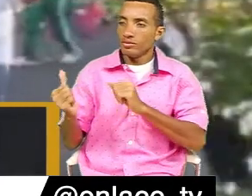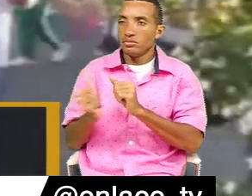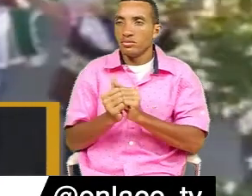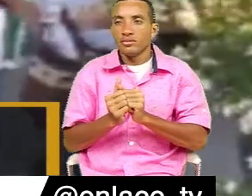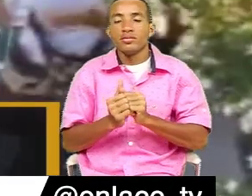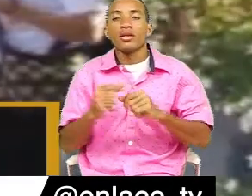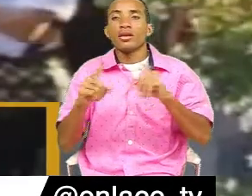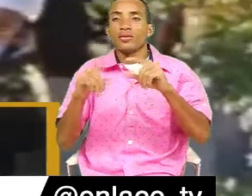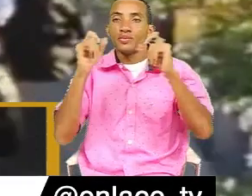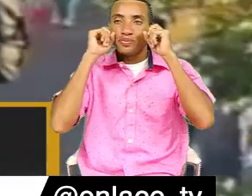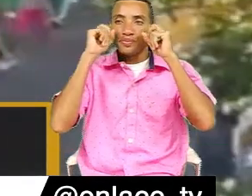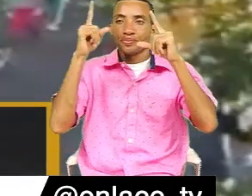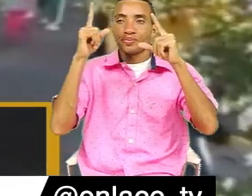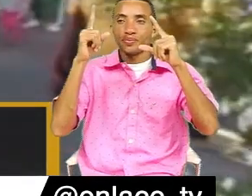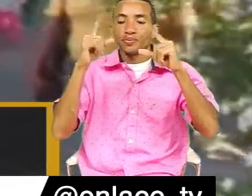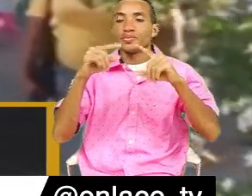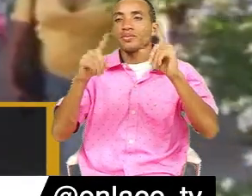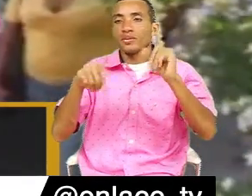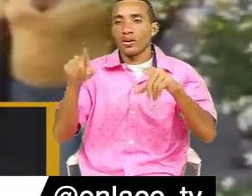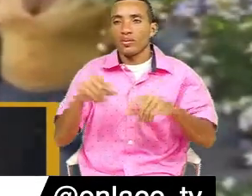algunas sorpresas para los muchachos,